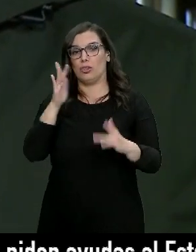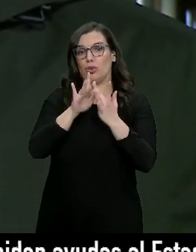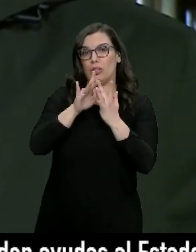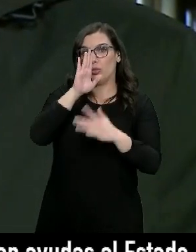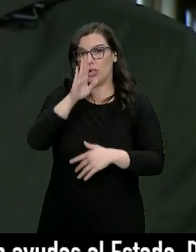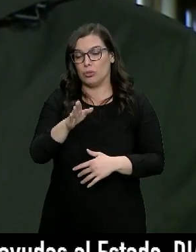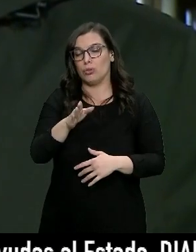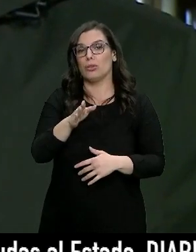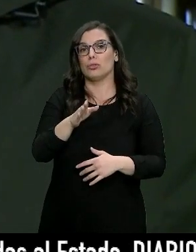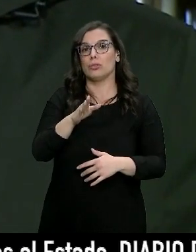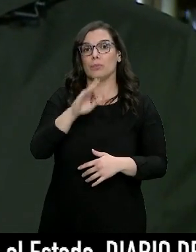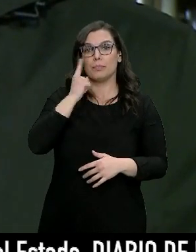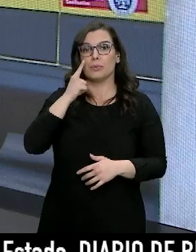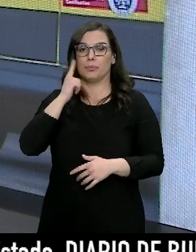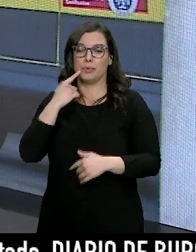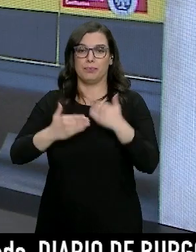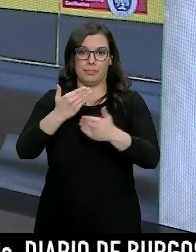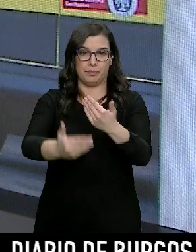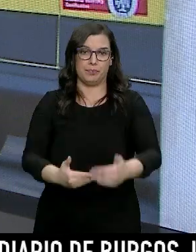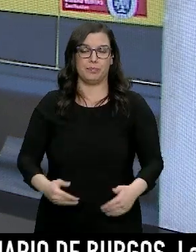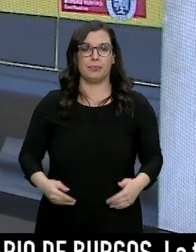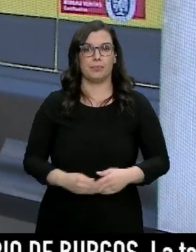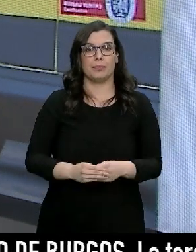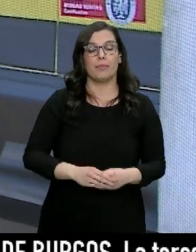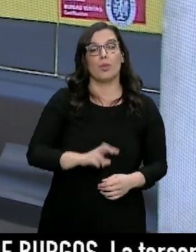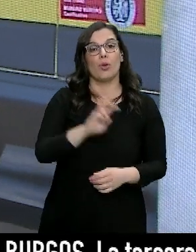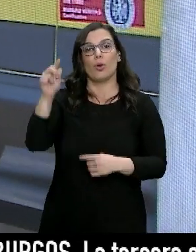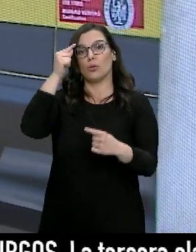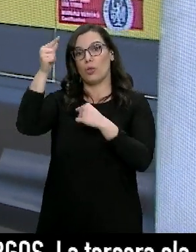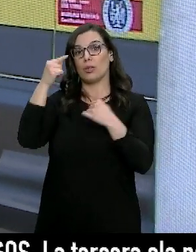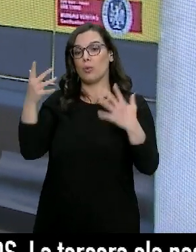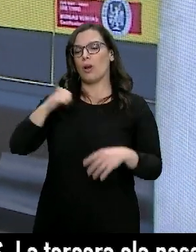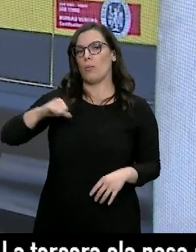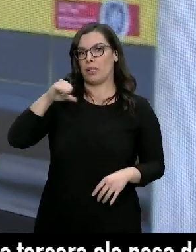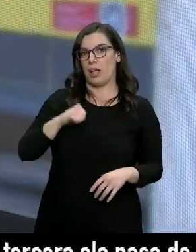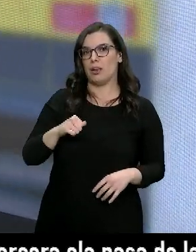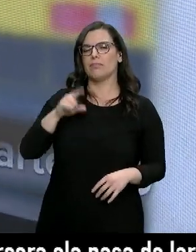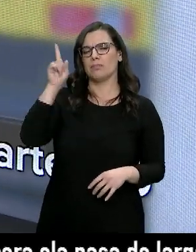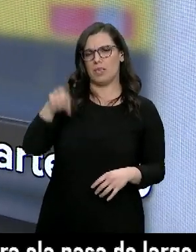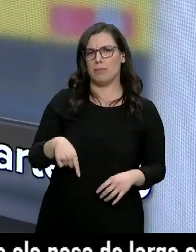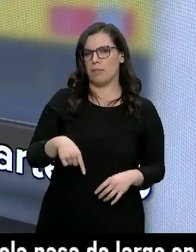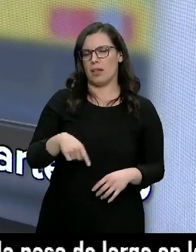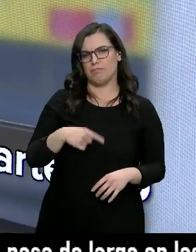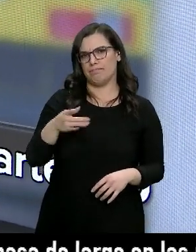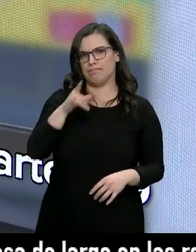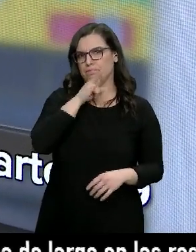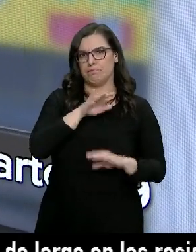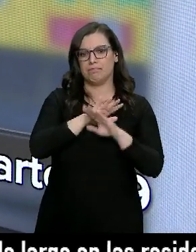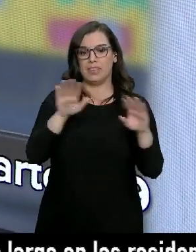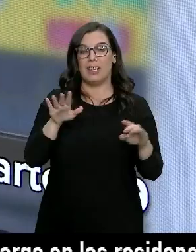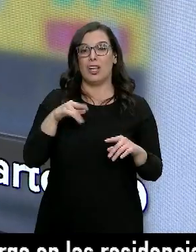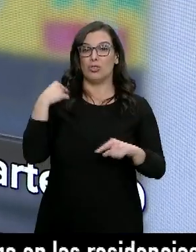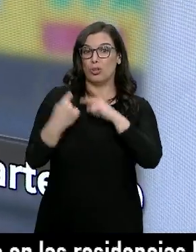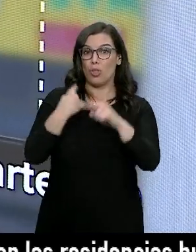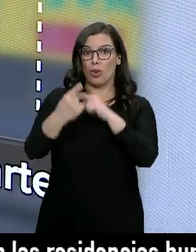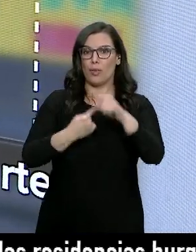los contactos directos. Hay otros datos, los de hospitalizaciones, que también son malos. Los ingresos diarios